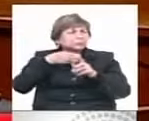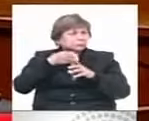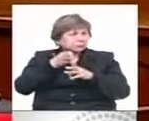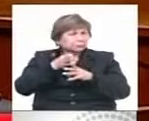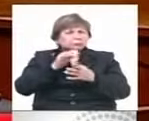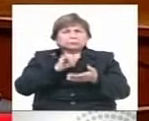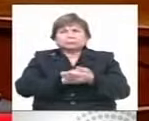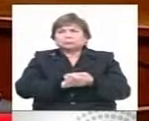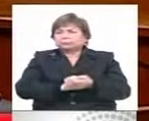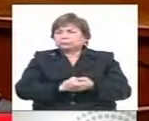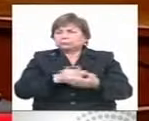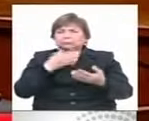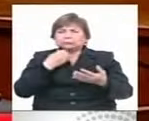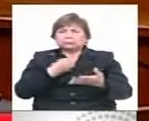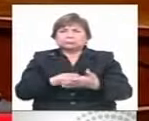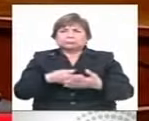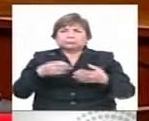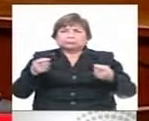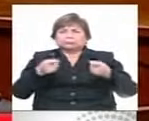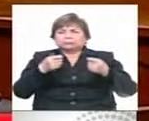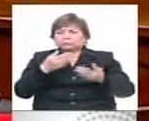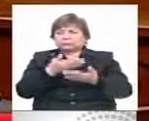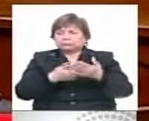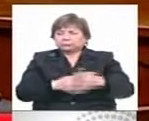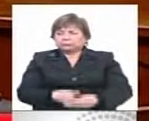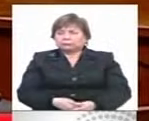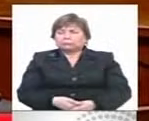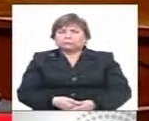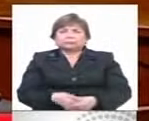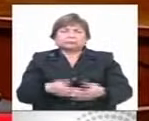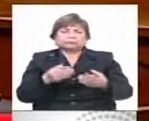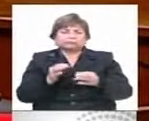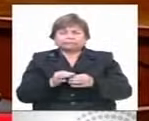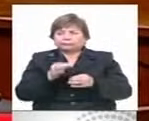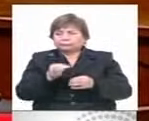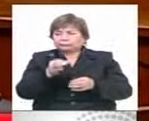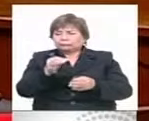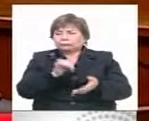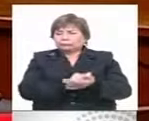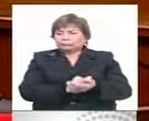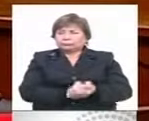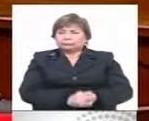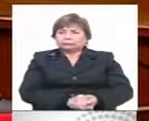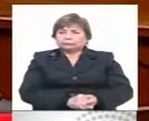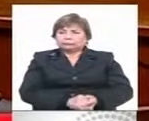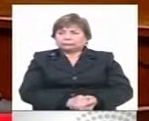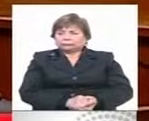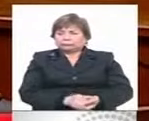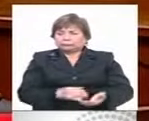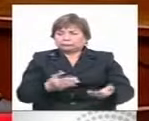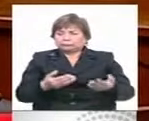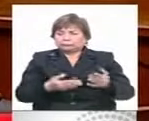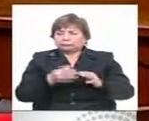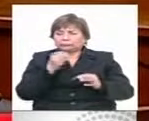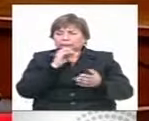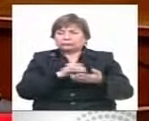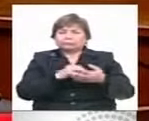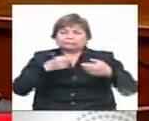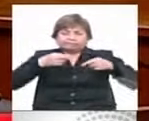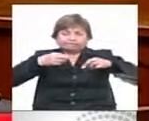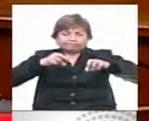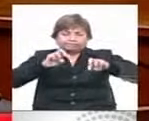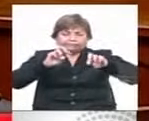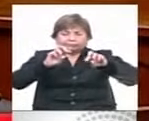una mejor atención de las emergencias y urgencias de la población, el Poder Ejecutivo impulsará un proyecto de ley que permita